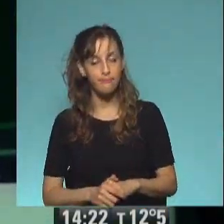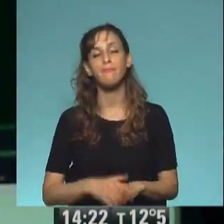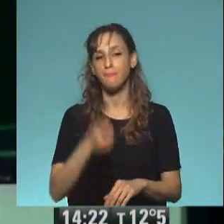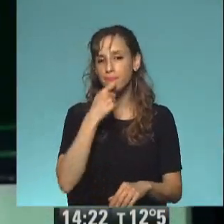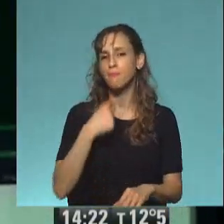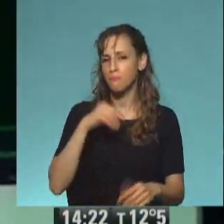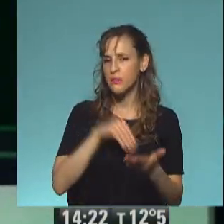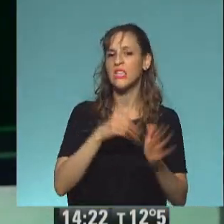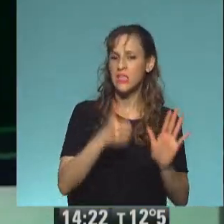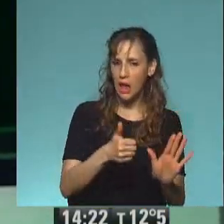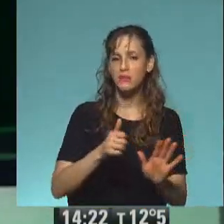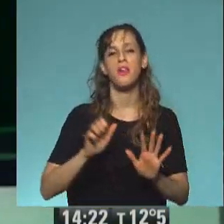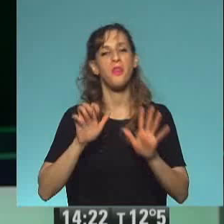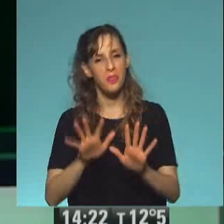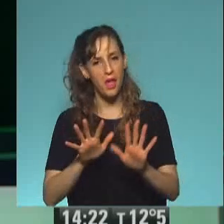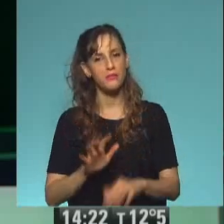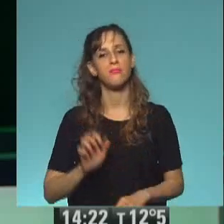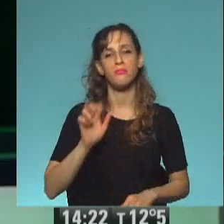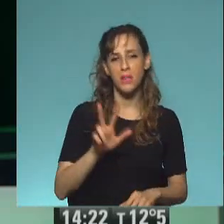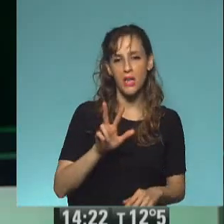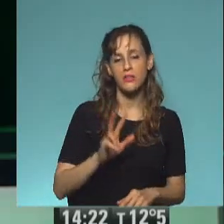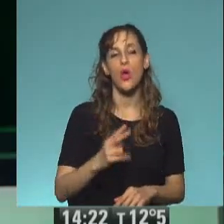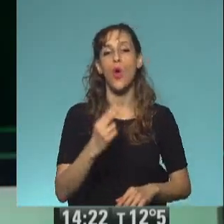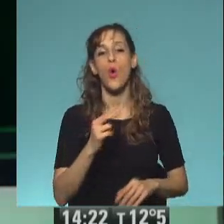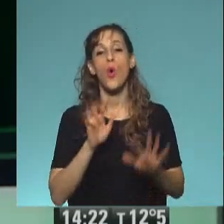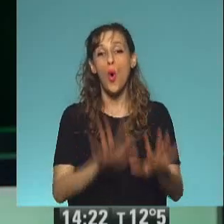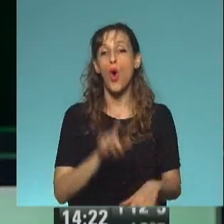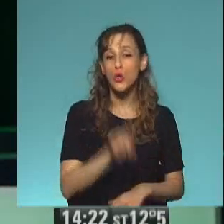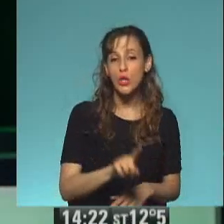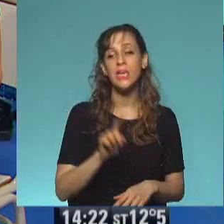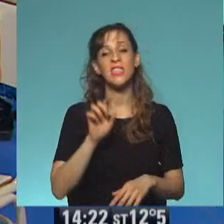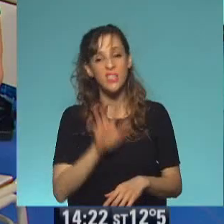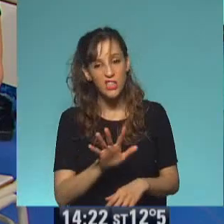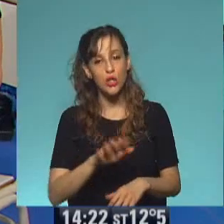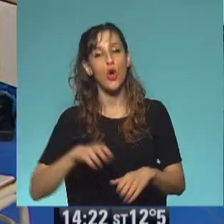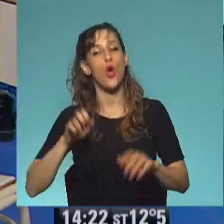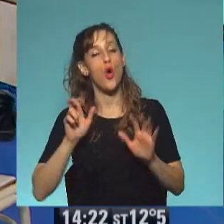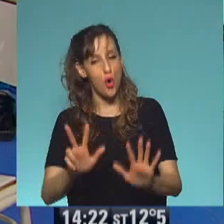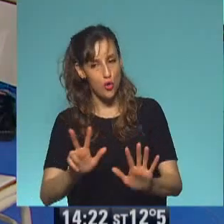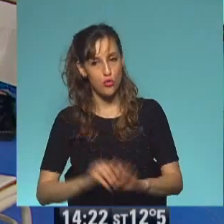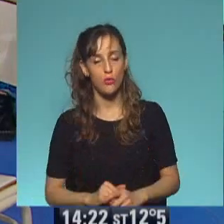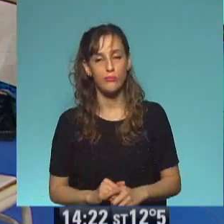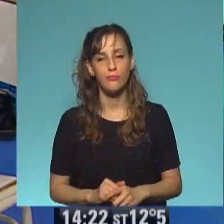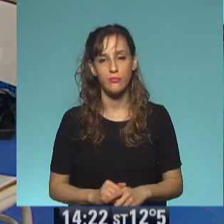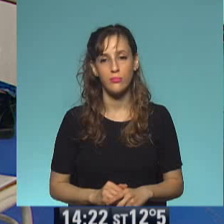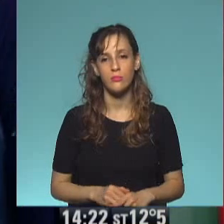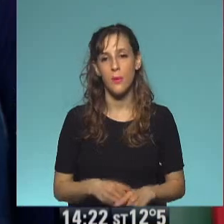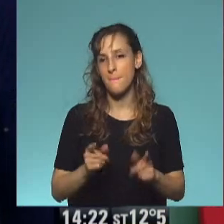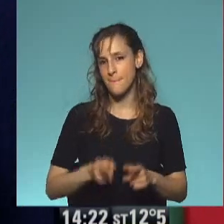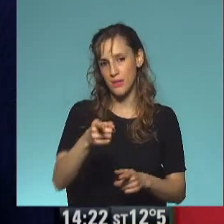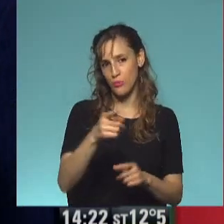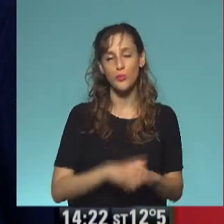6, 10. Yo puse 3, 11, 5 y 8. Buenísimo. Yo puse 4, 6, 8, 5, 10 y